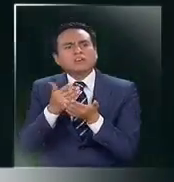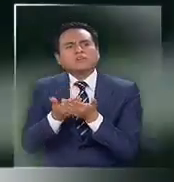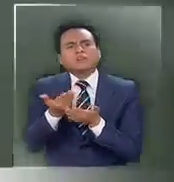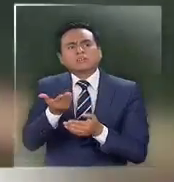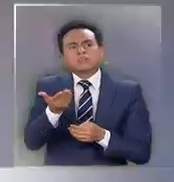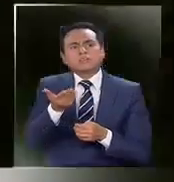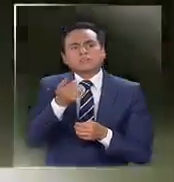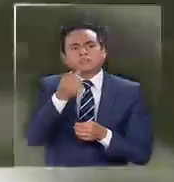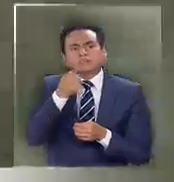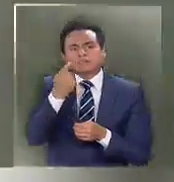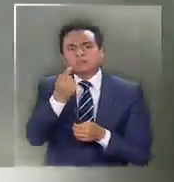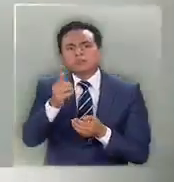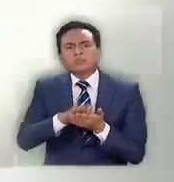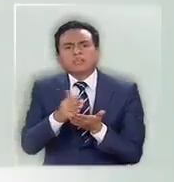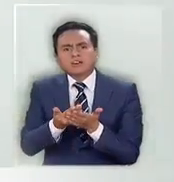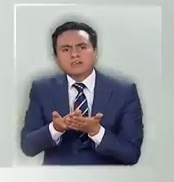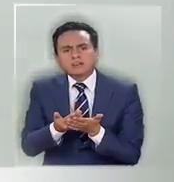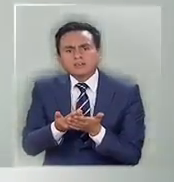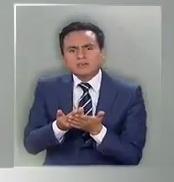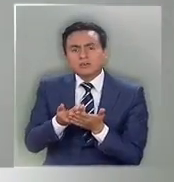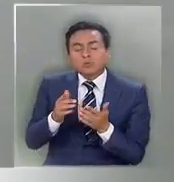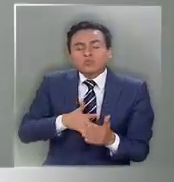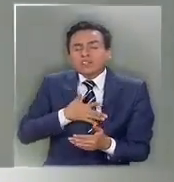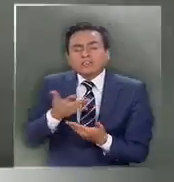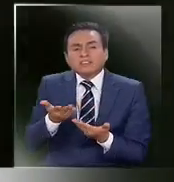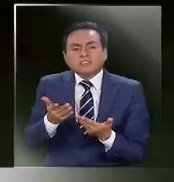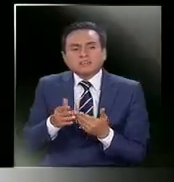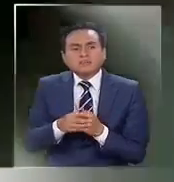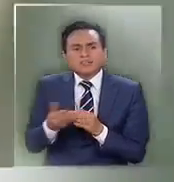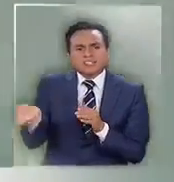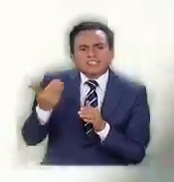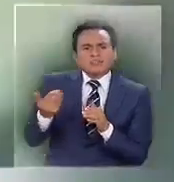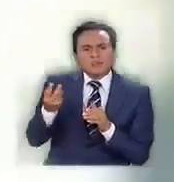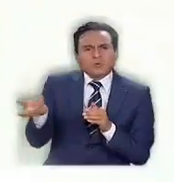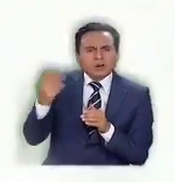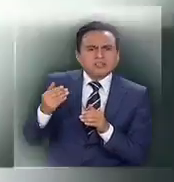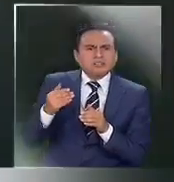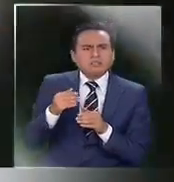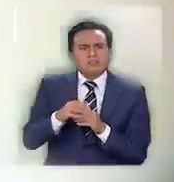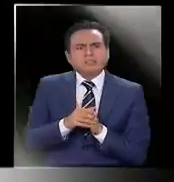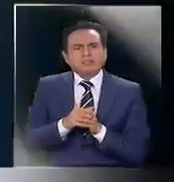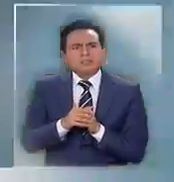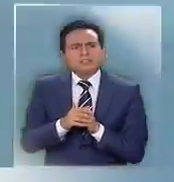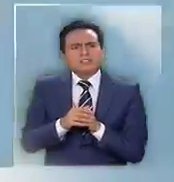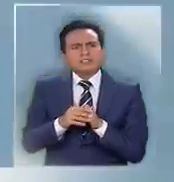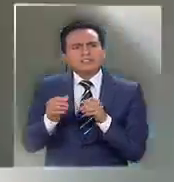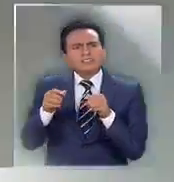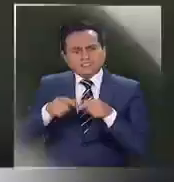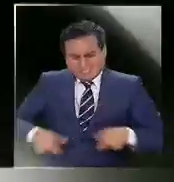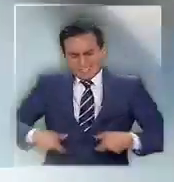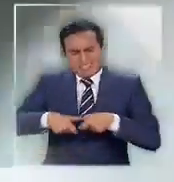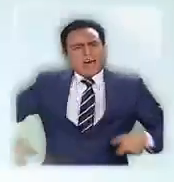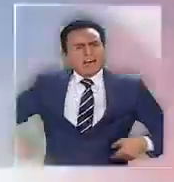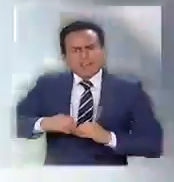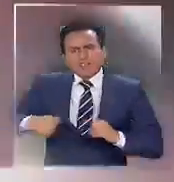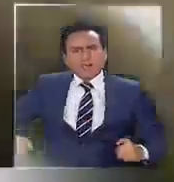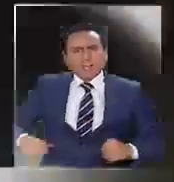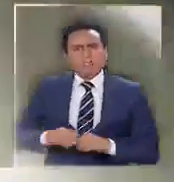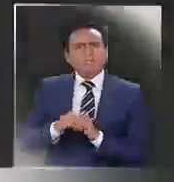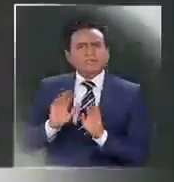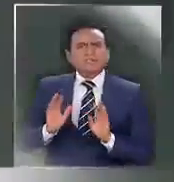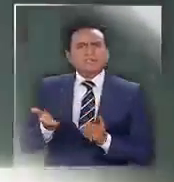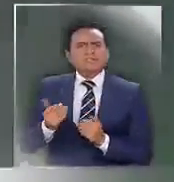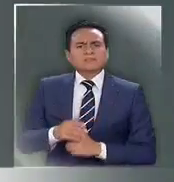está? Pregúntale cómo está. Oye, ¿Cómo se siente? May, sube, weón, saca el cinturón, saca los cinturones,